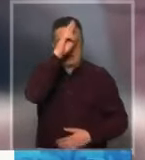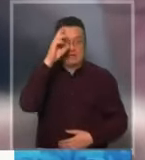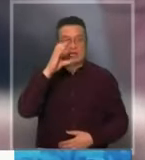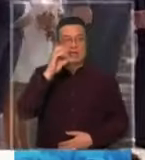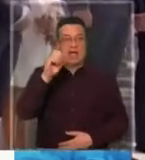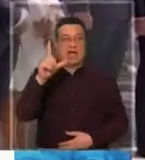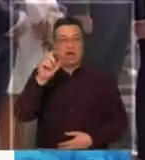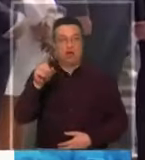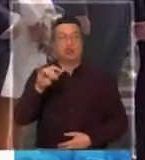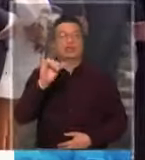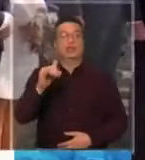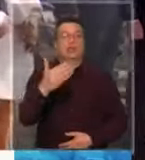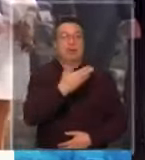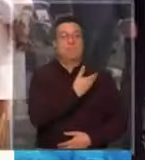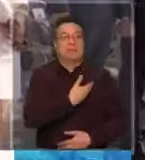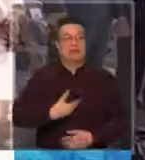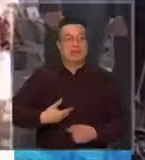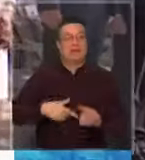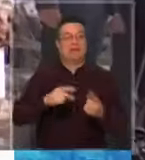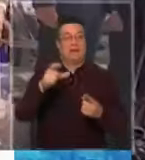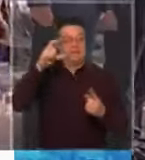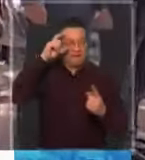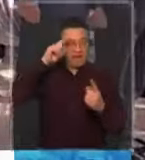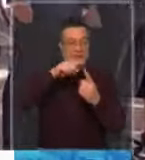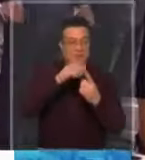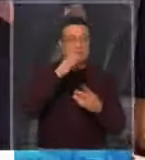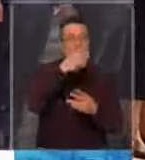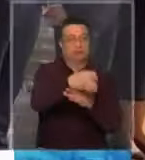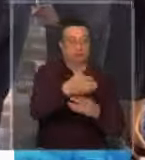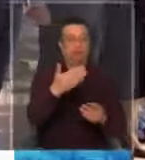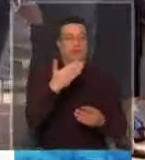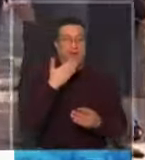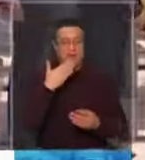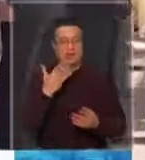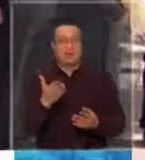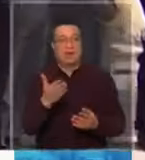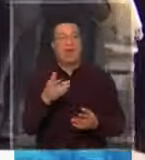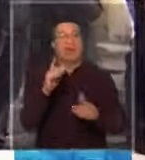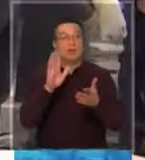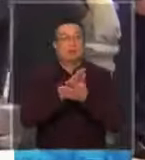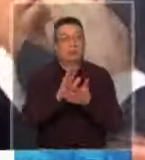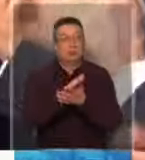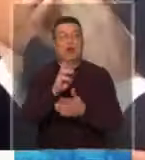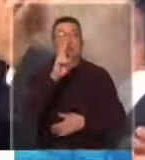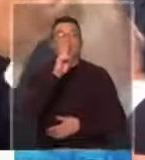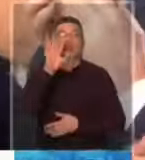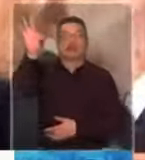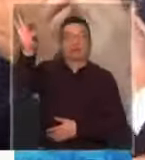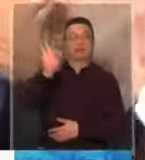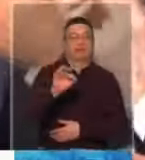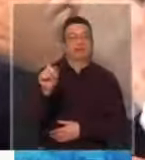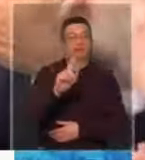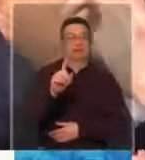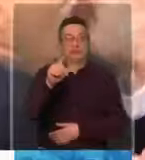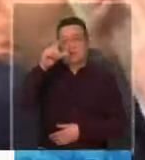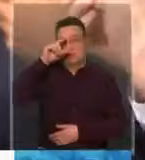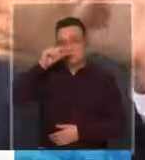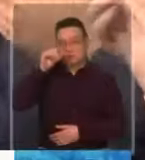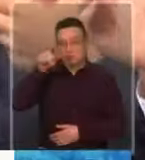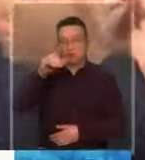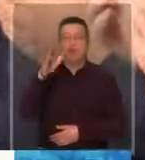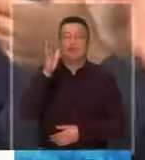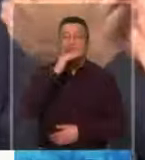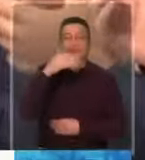III y presidentes como Joe Biden. Una ceremonia a la que Rusia no fue invitada. Putin fue el gran